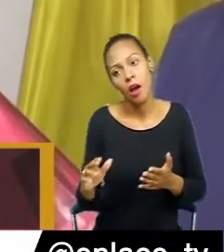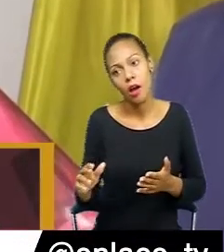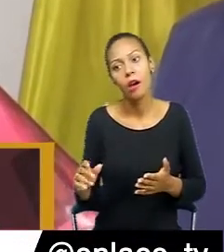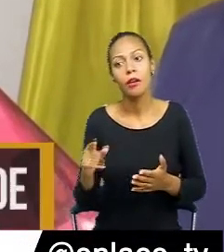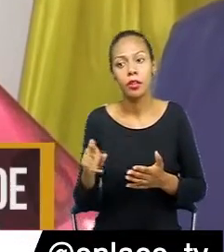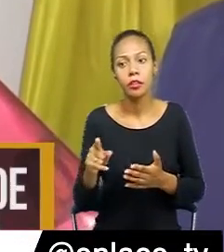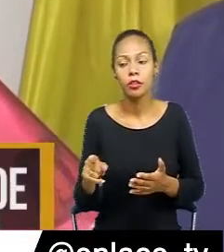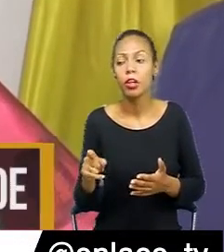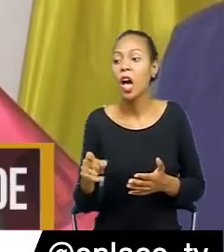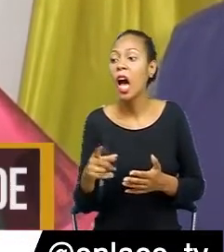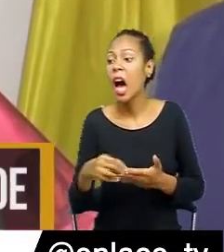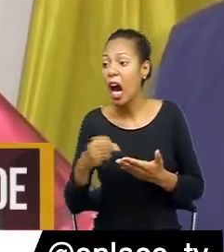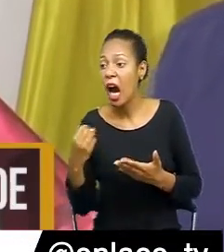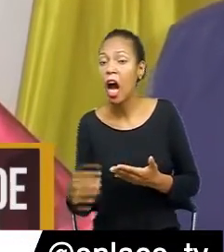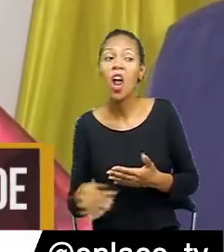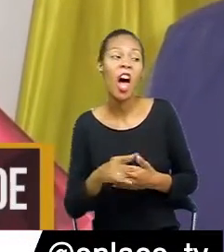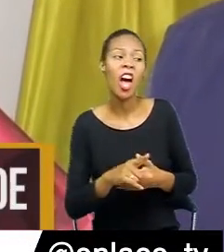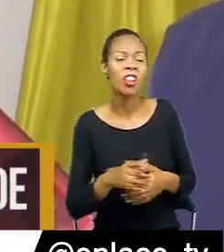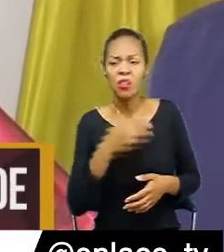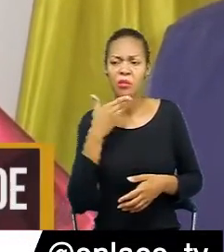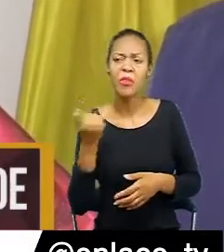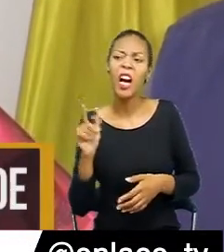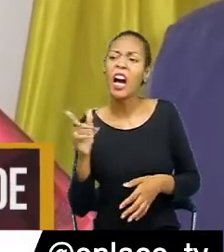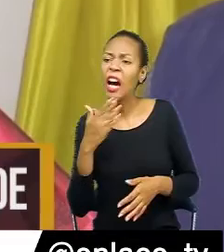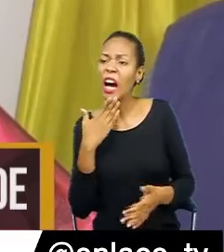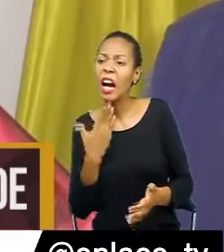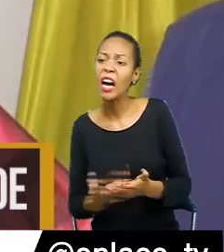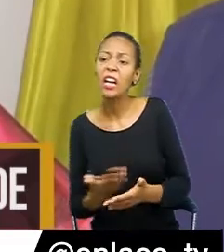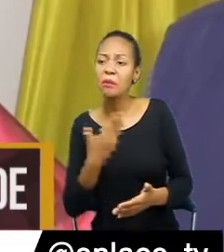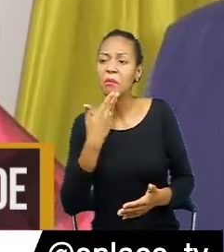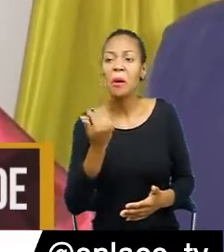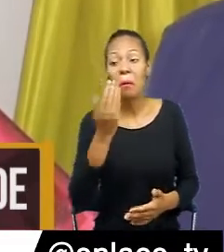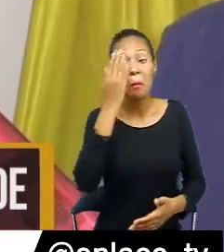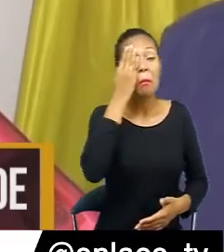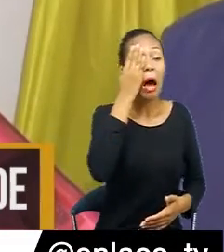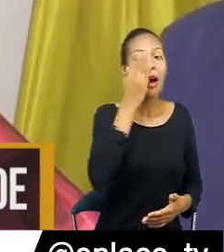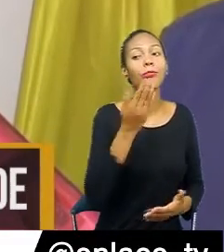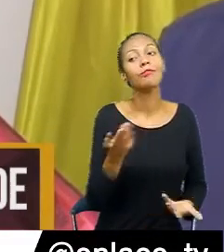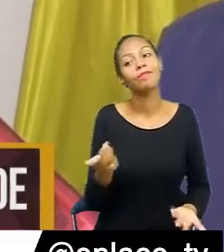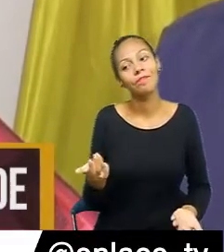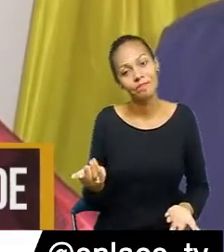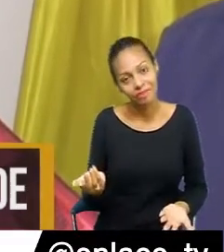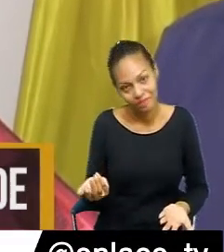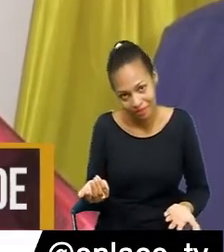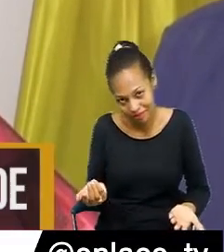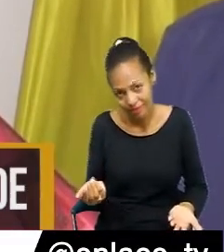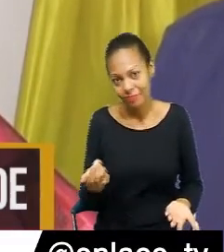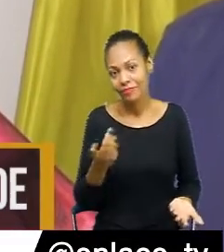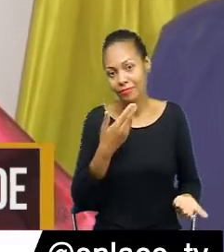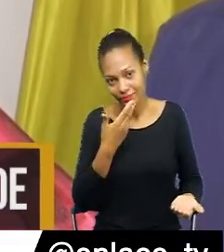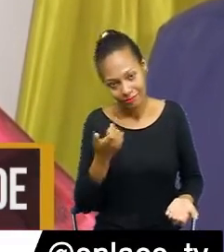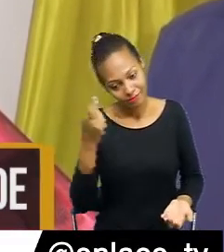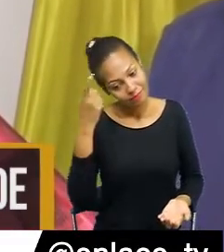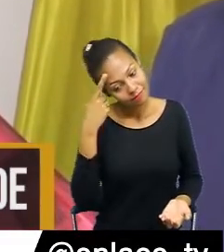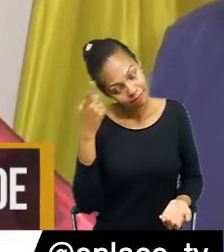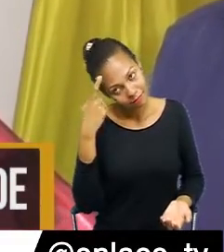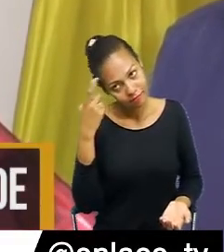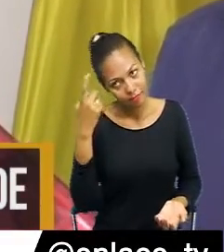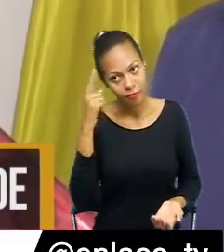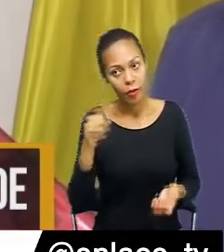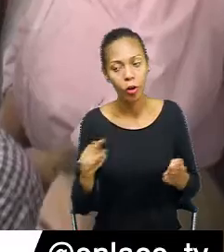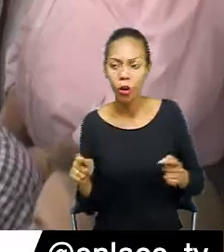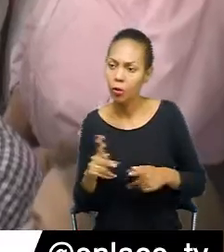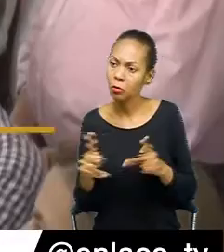transporte informal. Yo fui muy claro, dije, busquen una tarifa que la cual se sientan